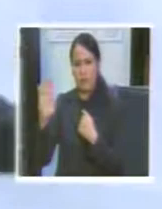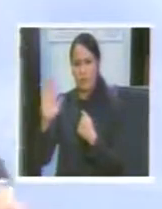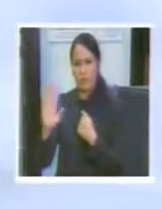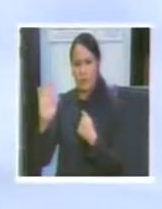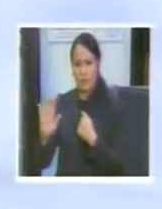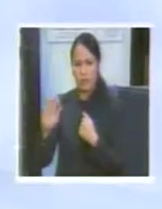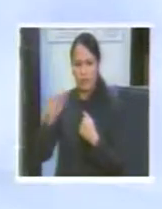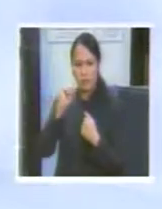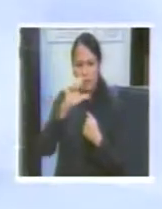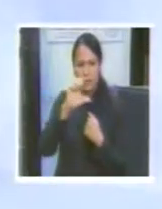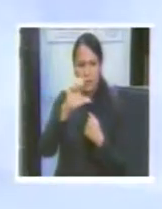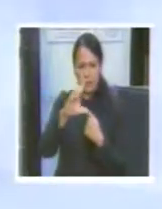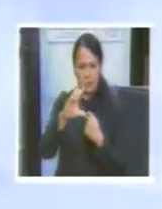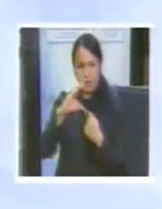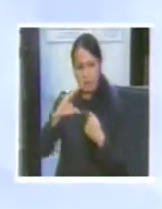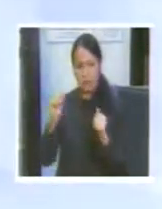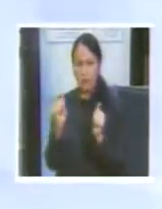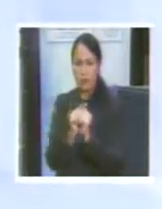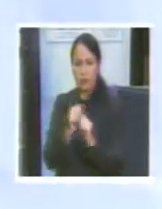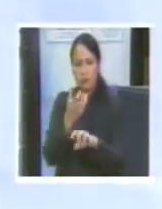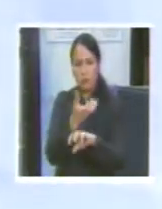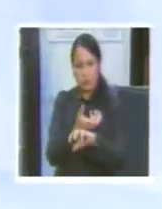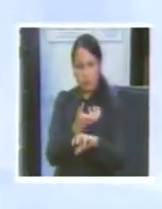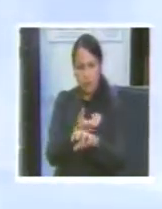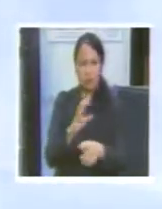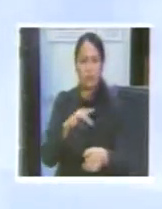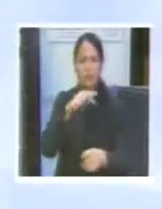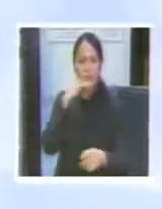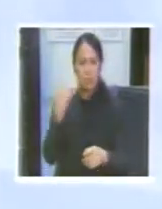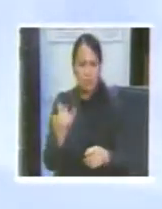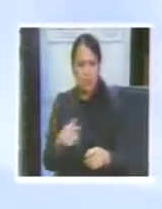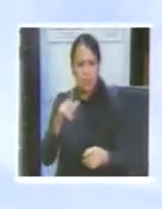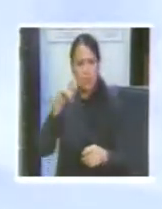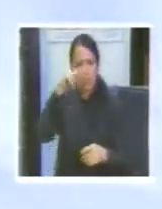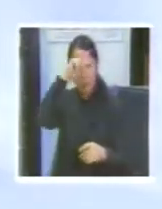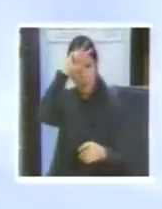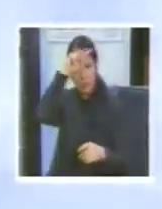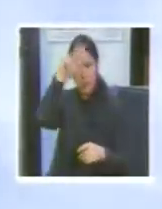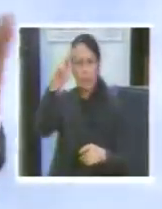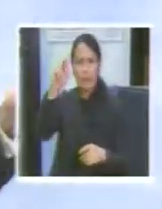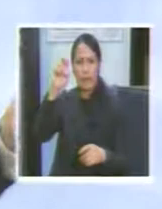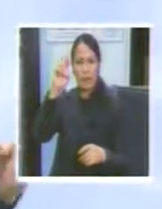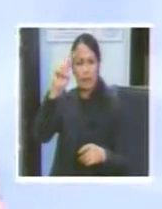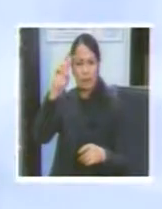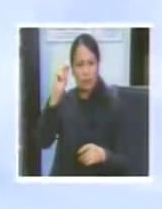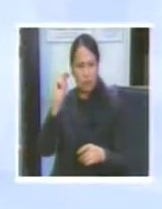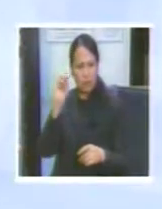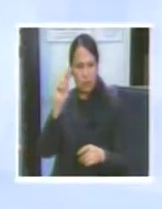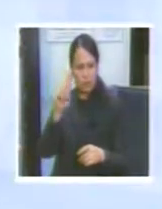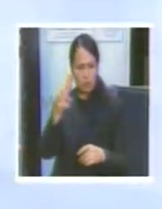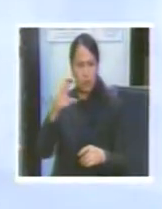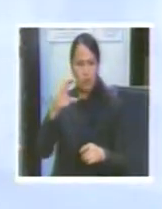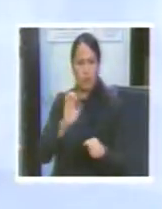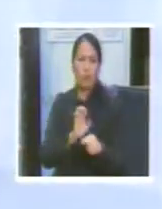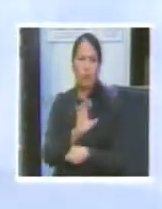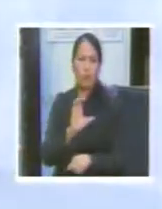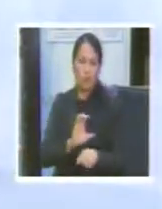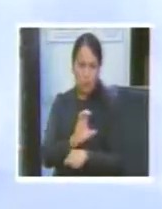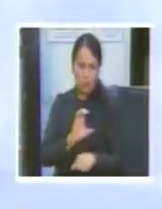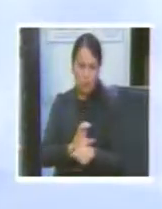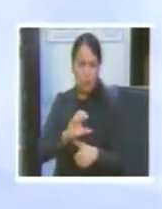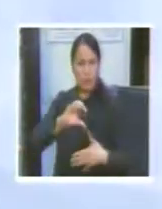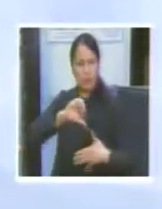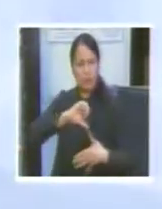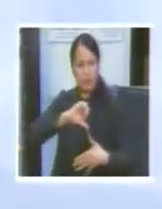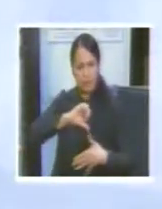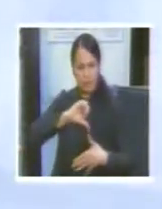libre comercio con Estados Unidos, a Chile y a Perú y a Colombia y, por supuesto, también a los países centroamericanos.